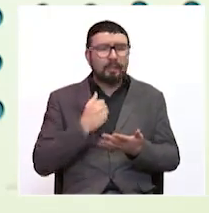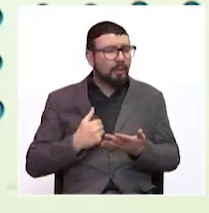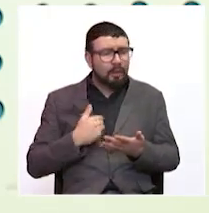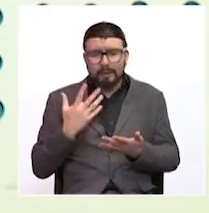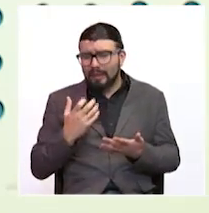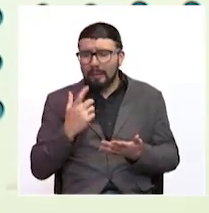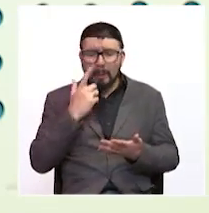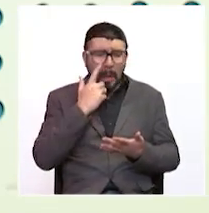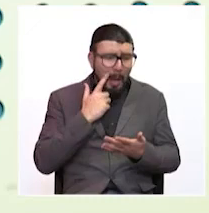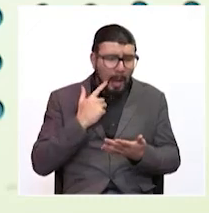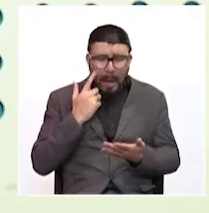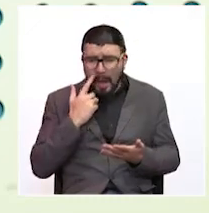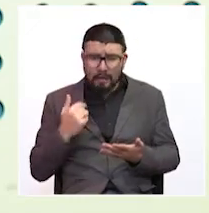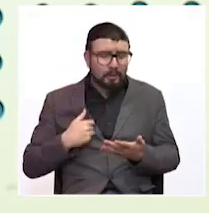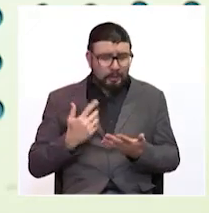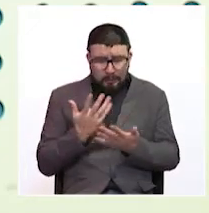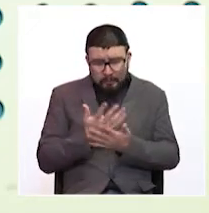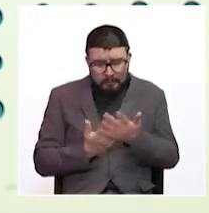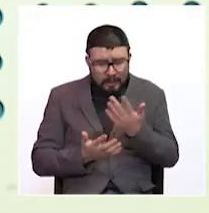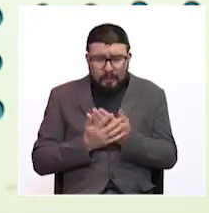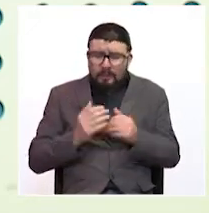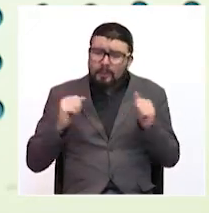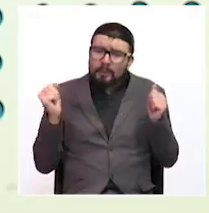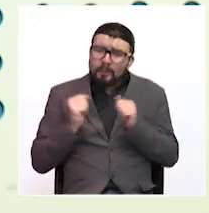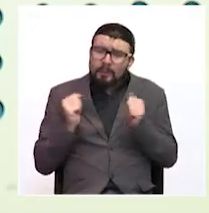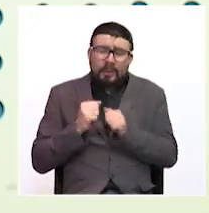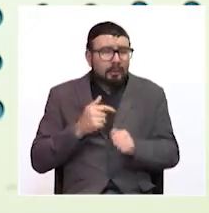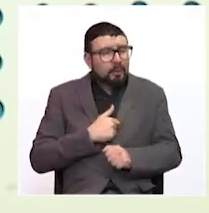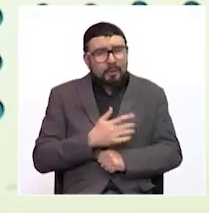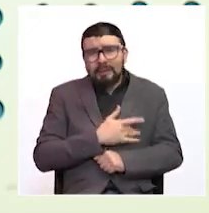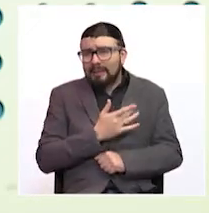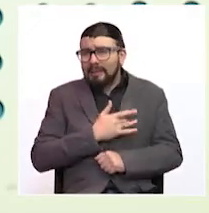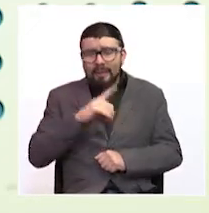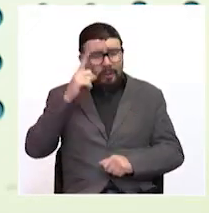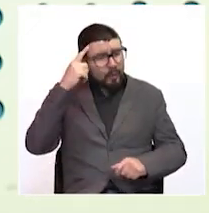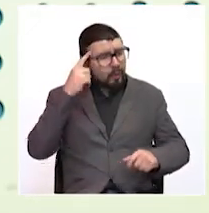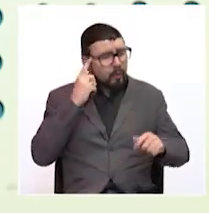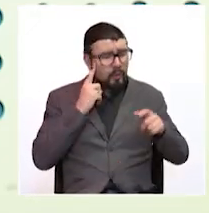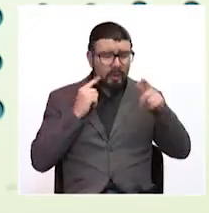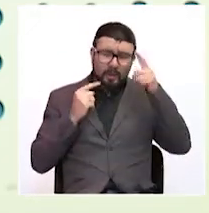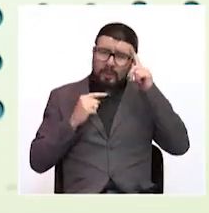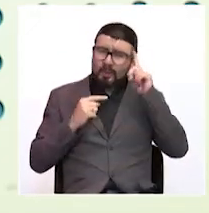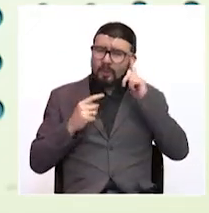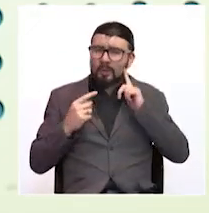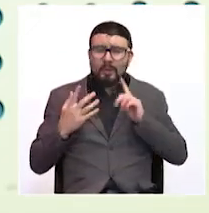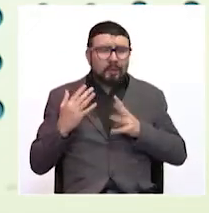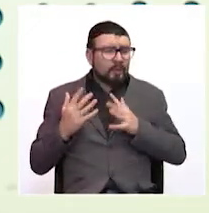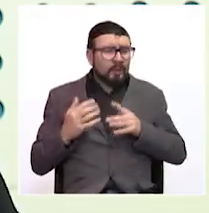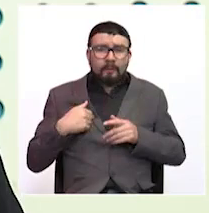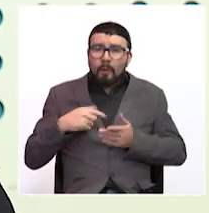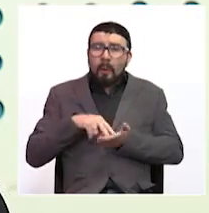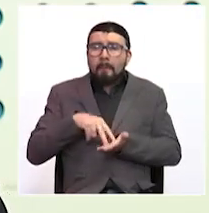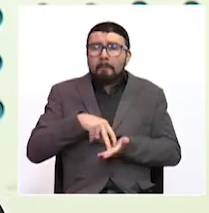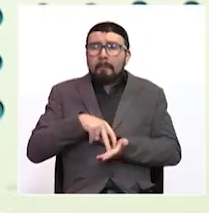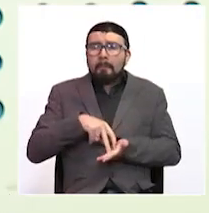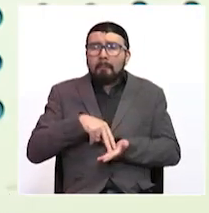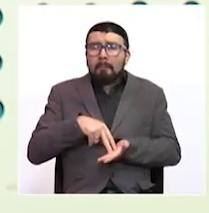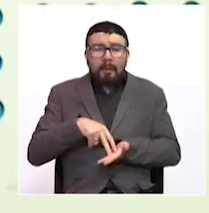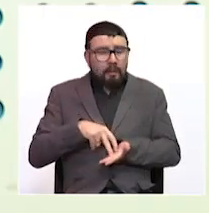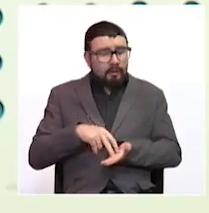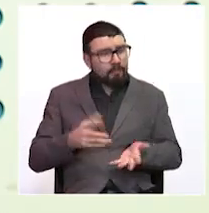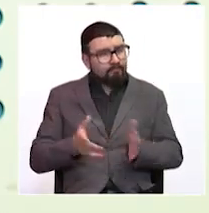de llorar las manos frías sensación de sudación o de transpiración las piernas como gelatina o sea